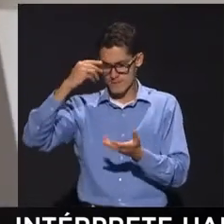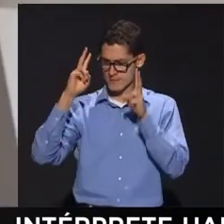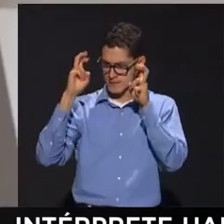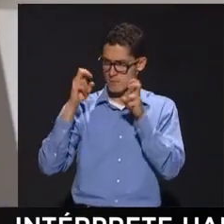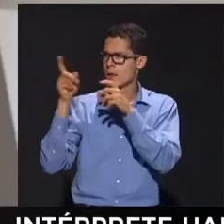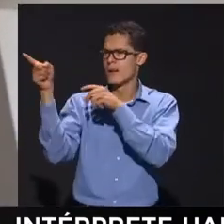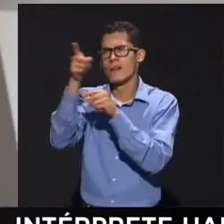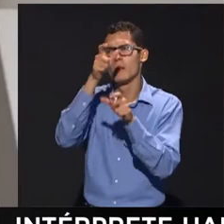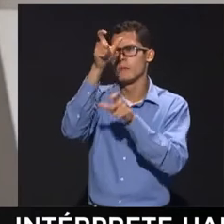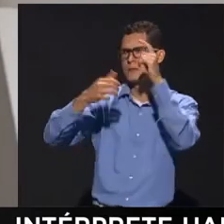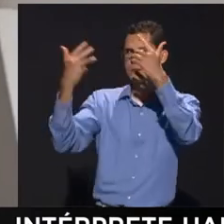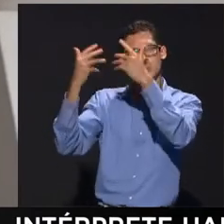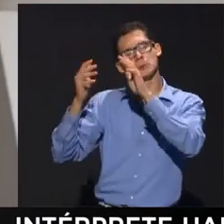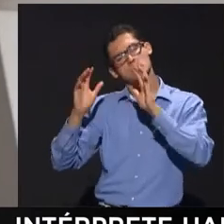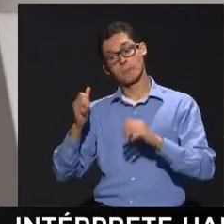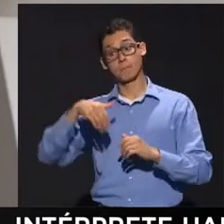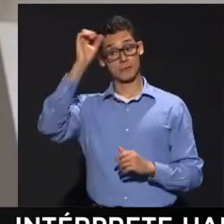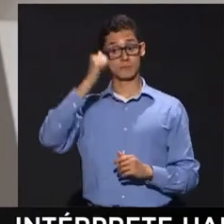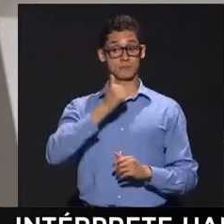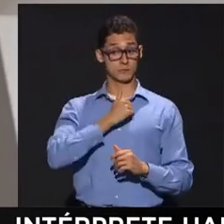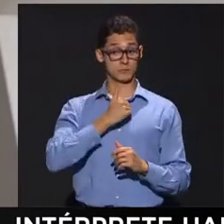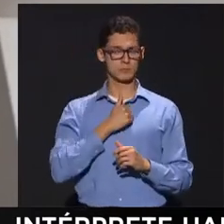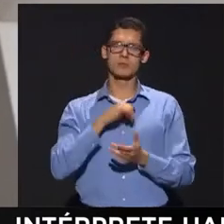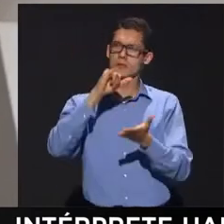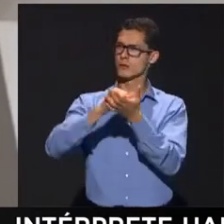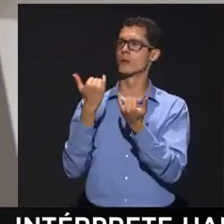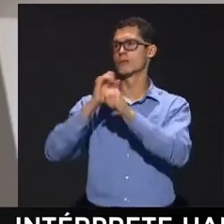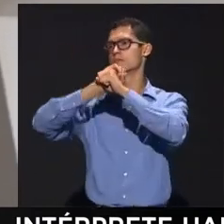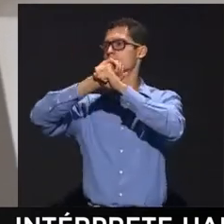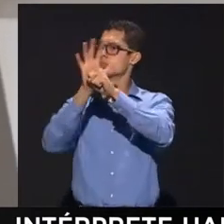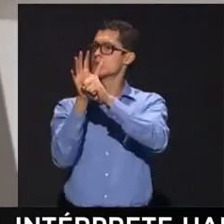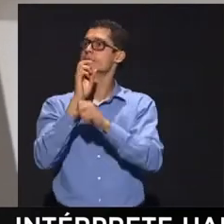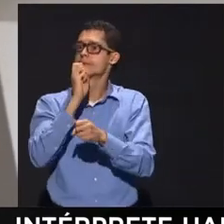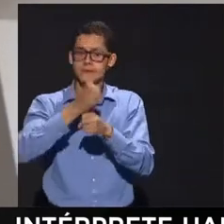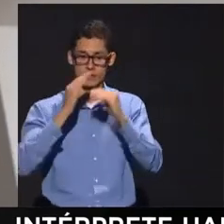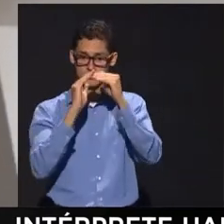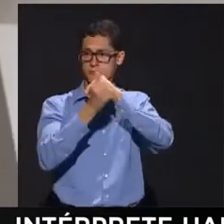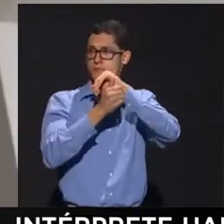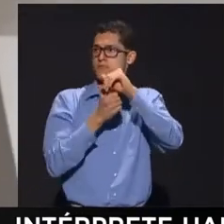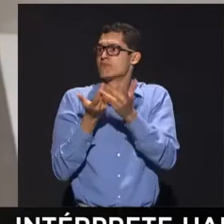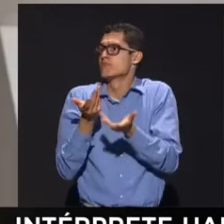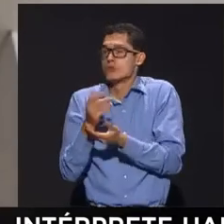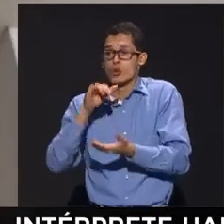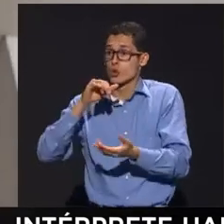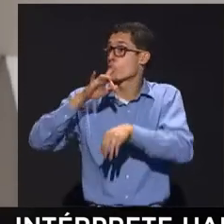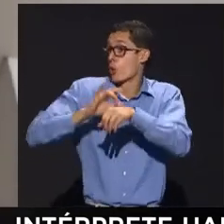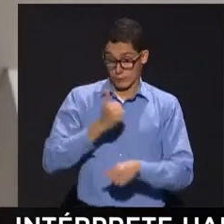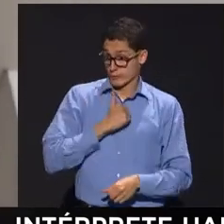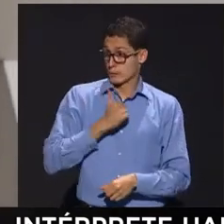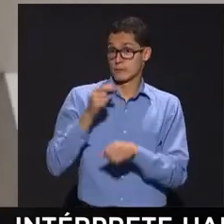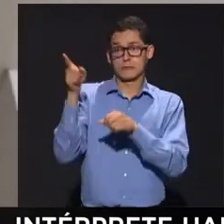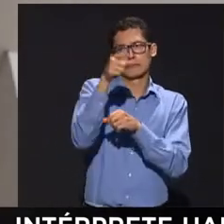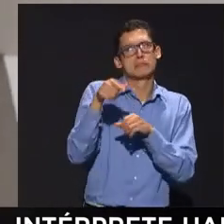haga lo que estamos haciendo acá, interactúe de una manera virtual, no como una opción, sino como la única posibilidad que tienen.